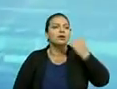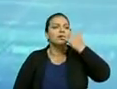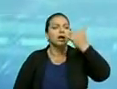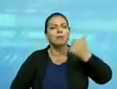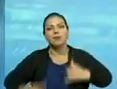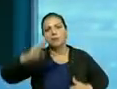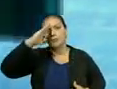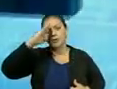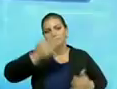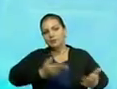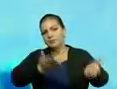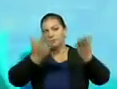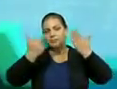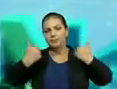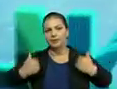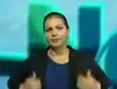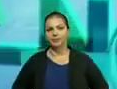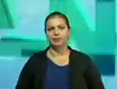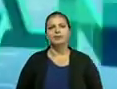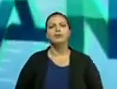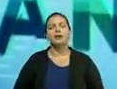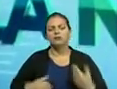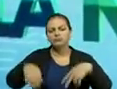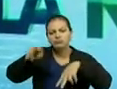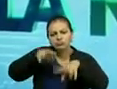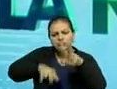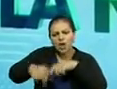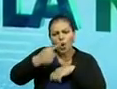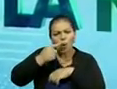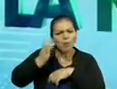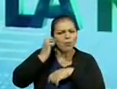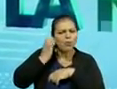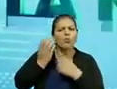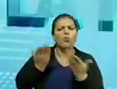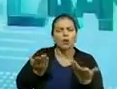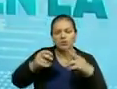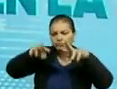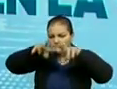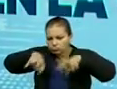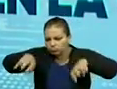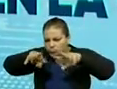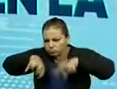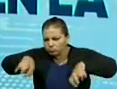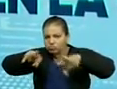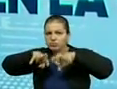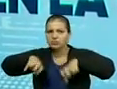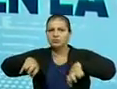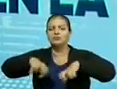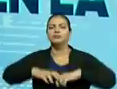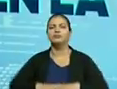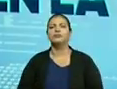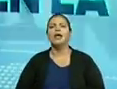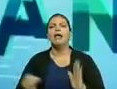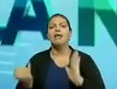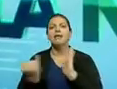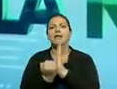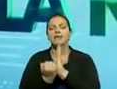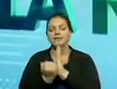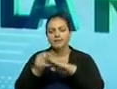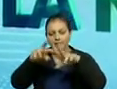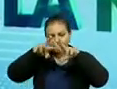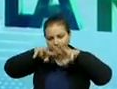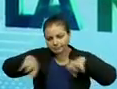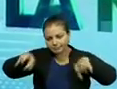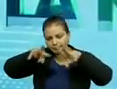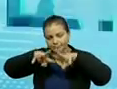Nacional realizaron la investigación correspondiente para determinar la identidad de los